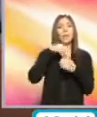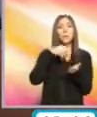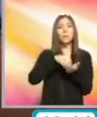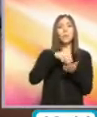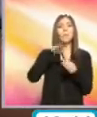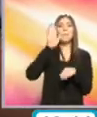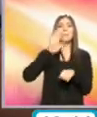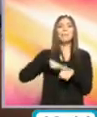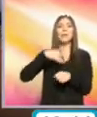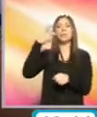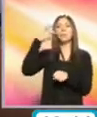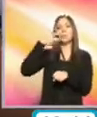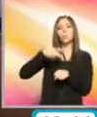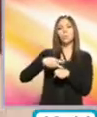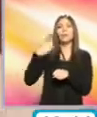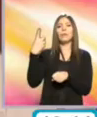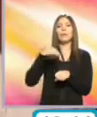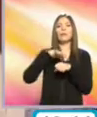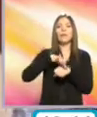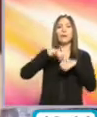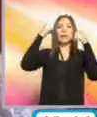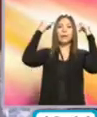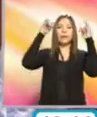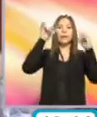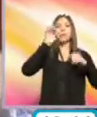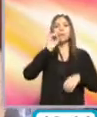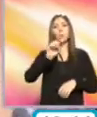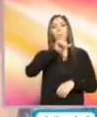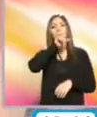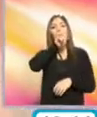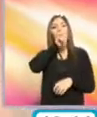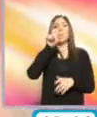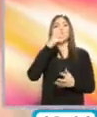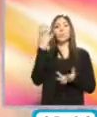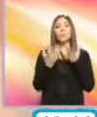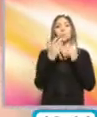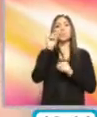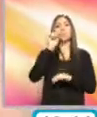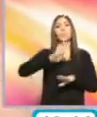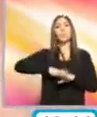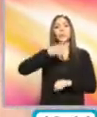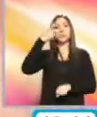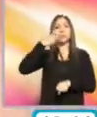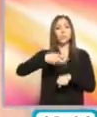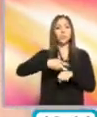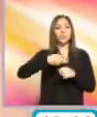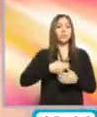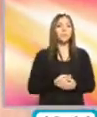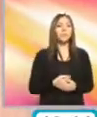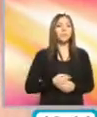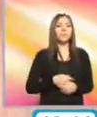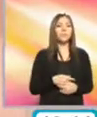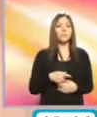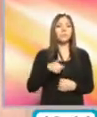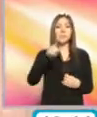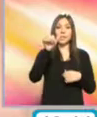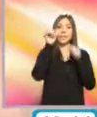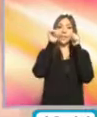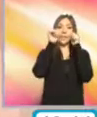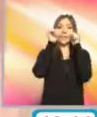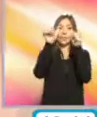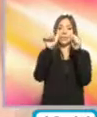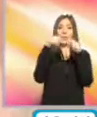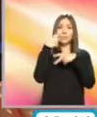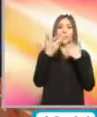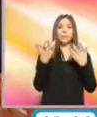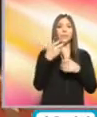más dura que la carne tradicional de res o Aunque de la pollo. cosa, ¿verdad? Es como que más. Es más durita. Ajá. Lo que vamos a hacer, ponga mucha atención, señor,